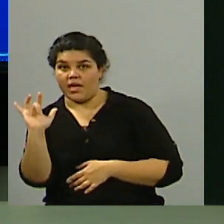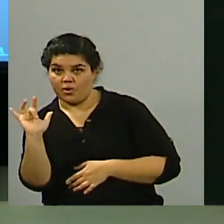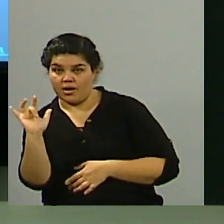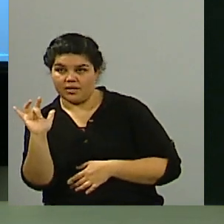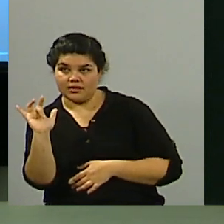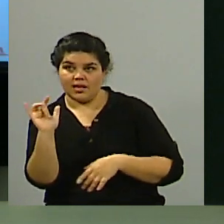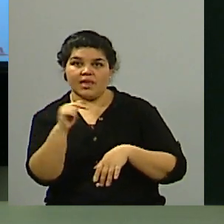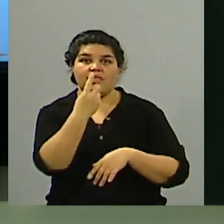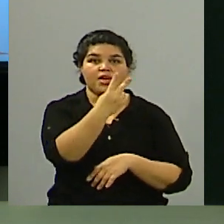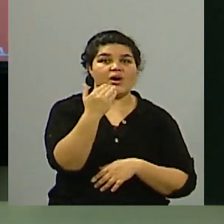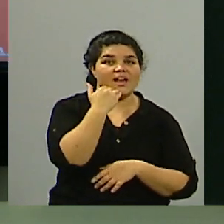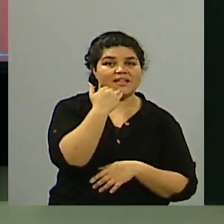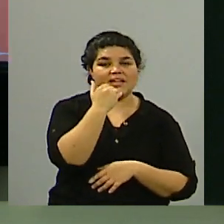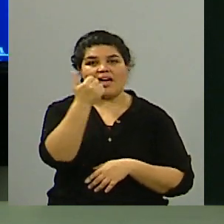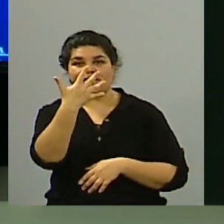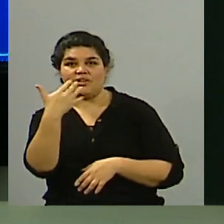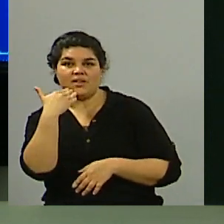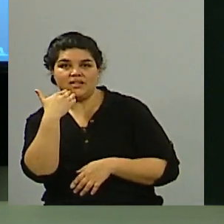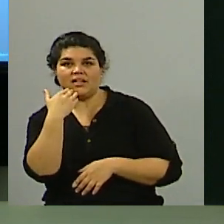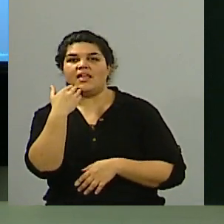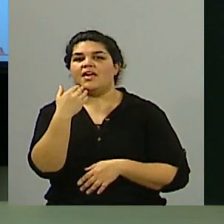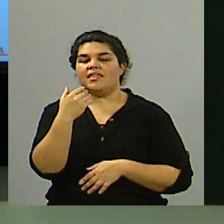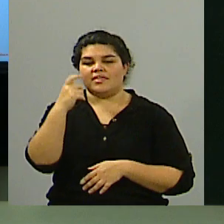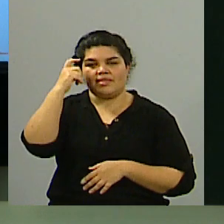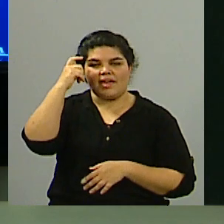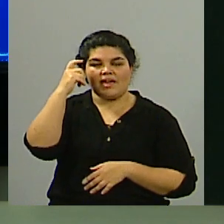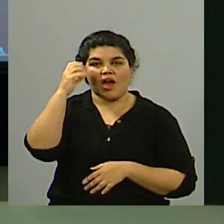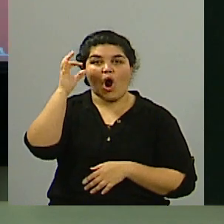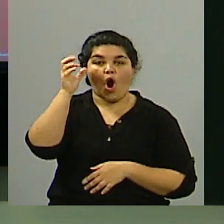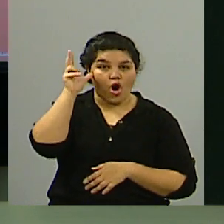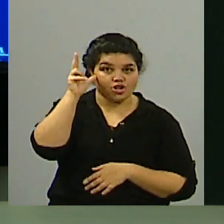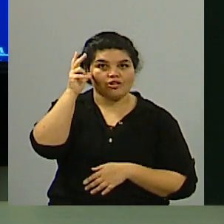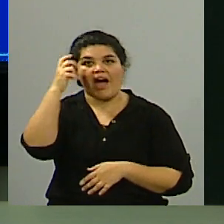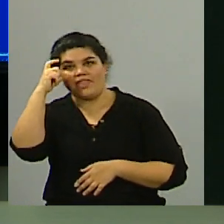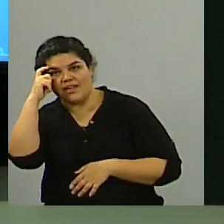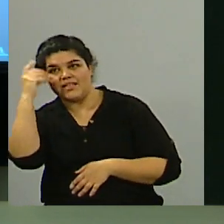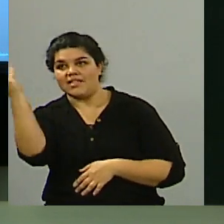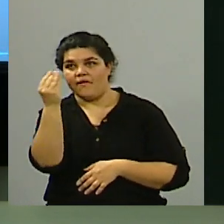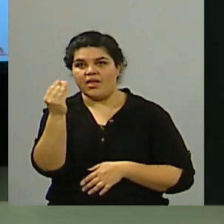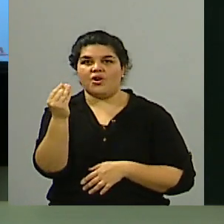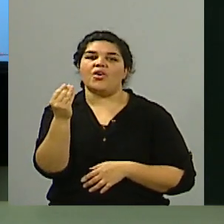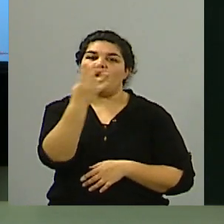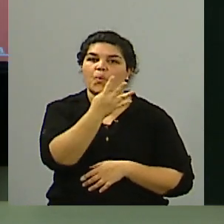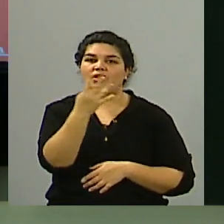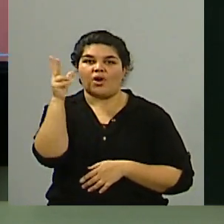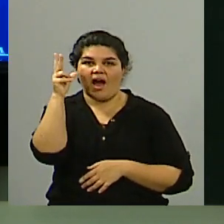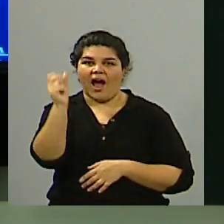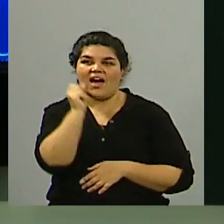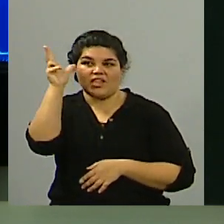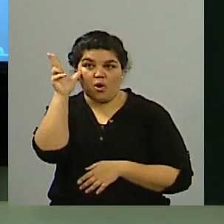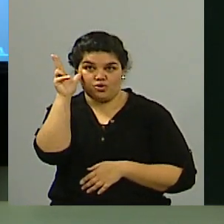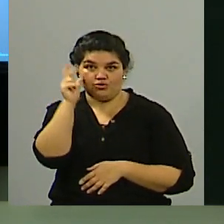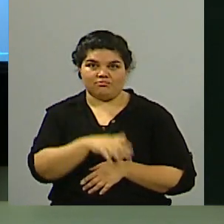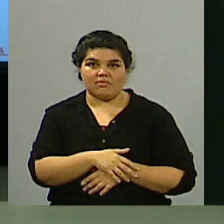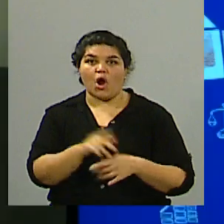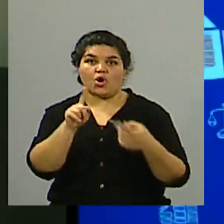miércoles de 14 a 17, de 20 a 22 y los días sábados desde las 16 a las 20. Los esperamos, se contacta con el